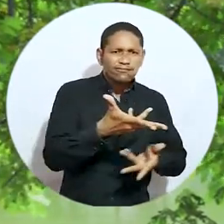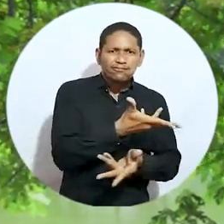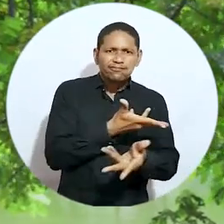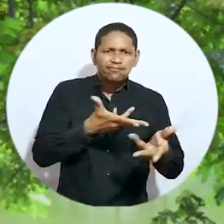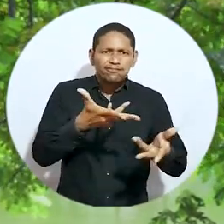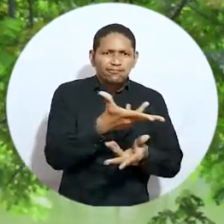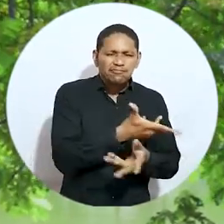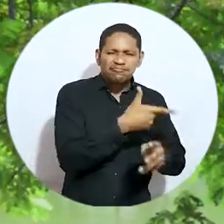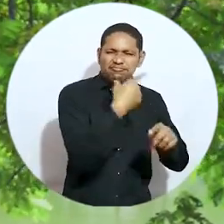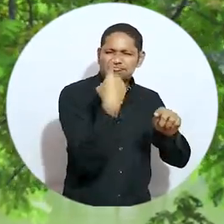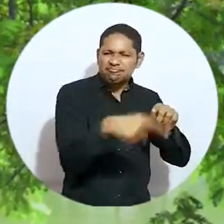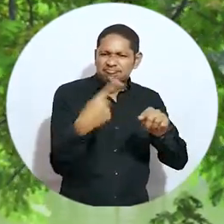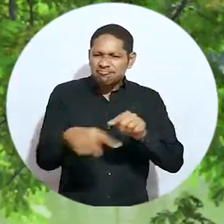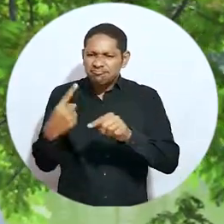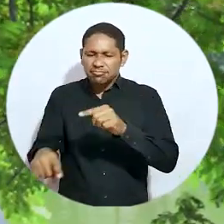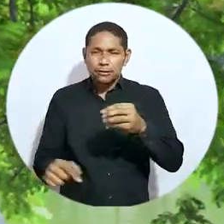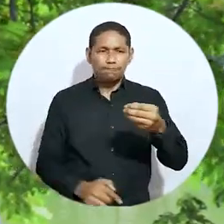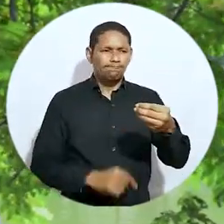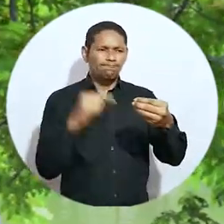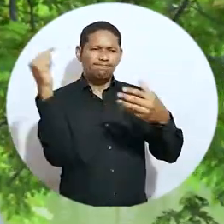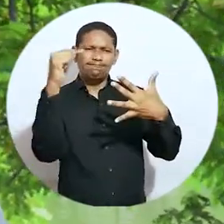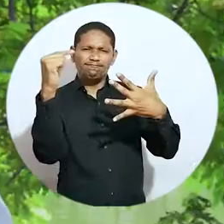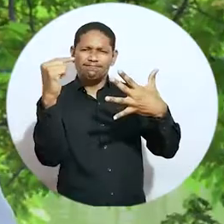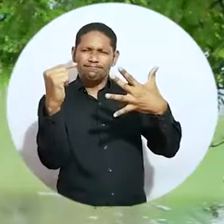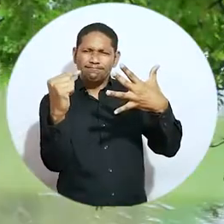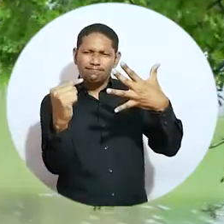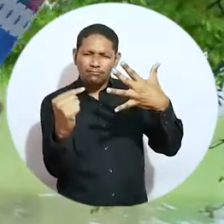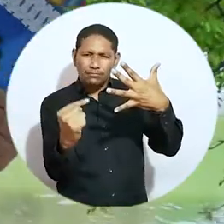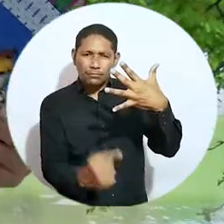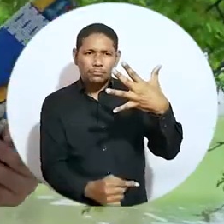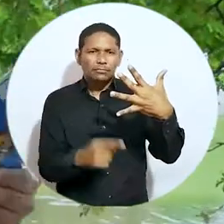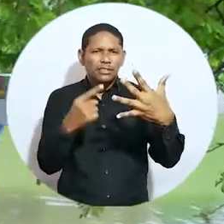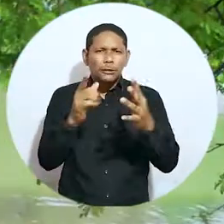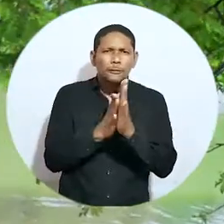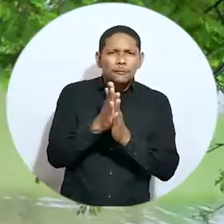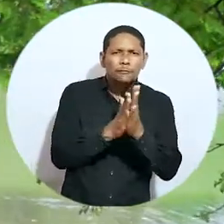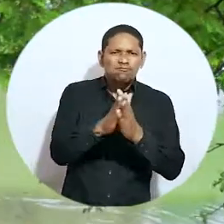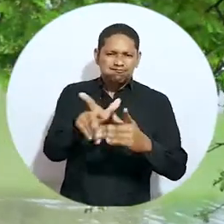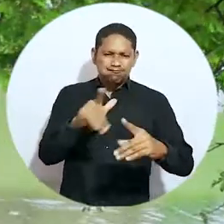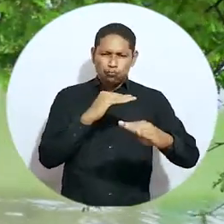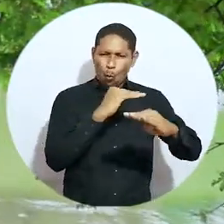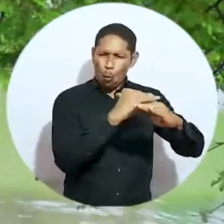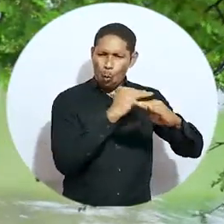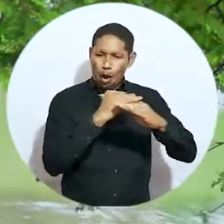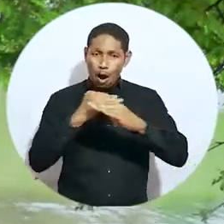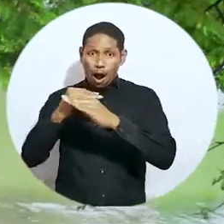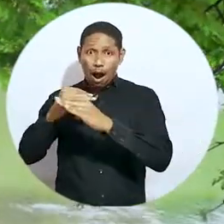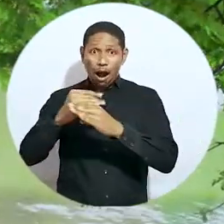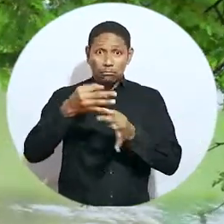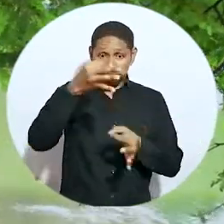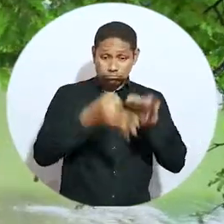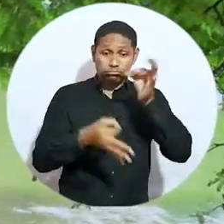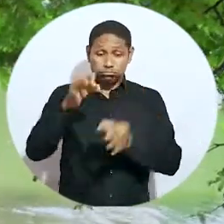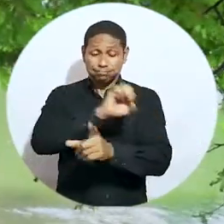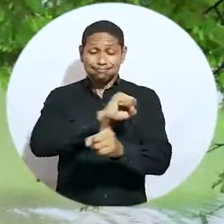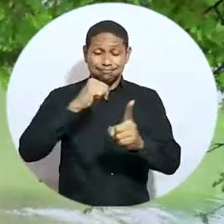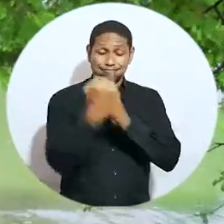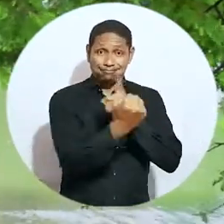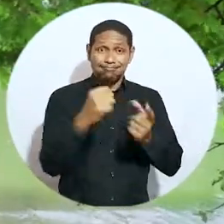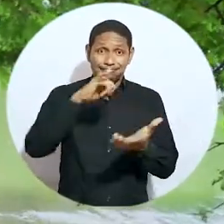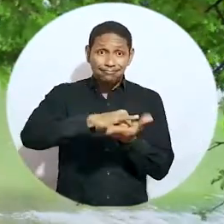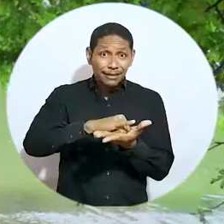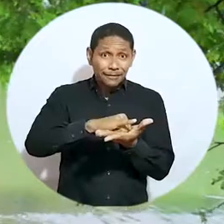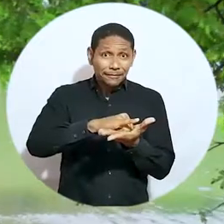podamos intercambiar recíprocamente todos aquellos aspectos que apuestan por la equidad y la